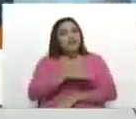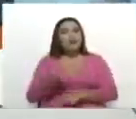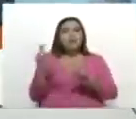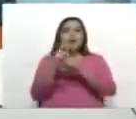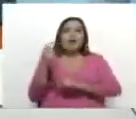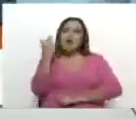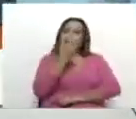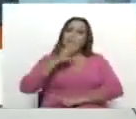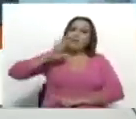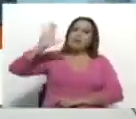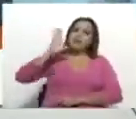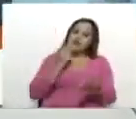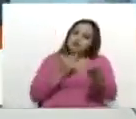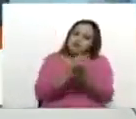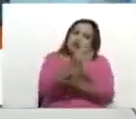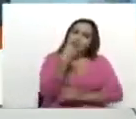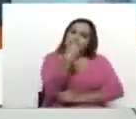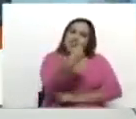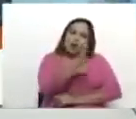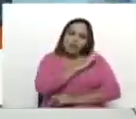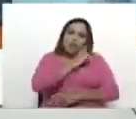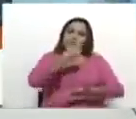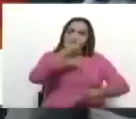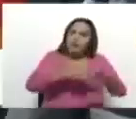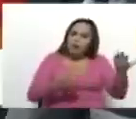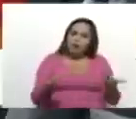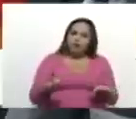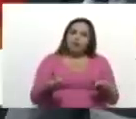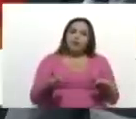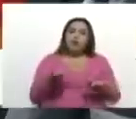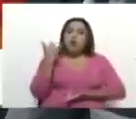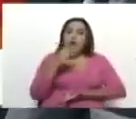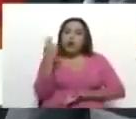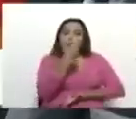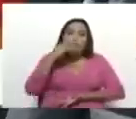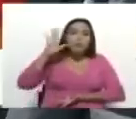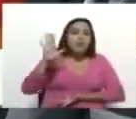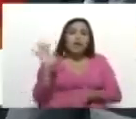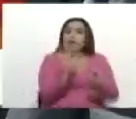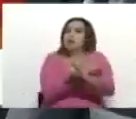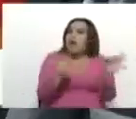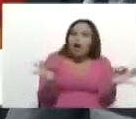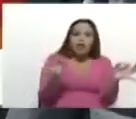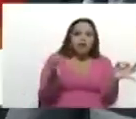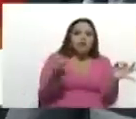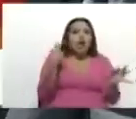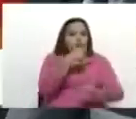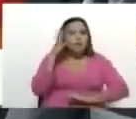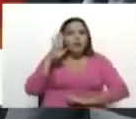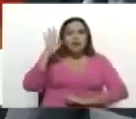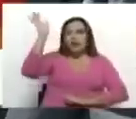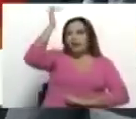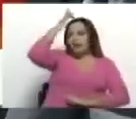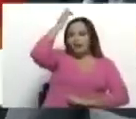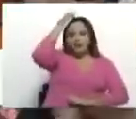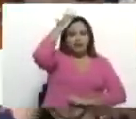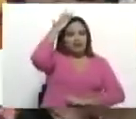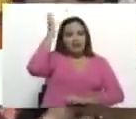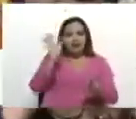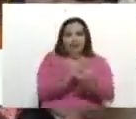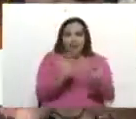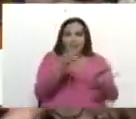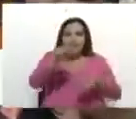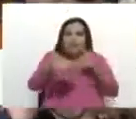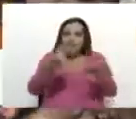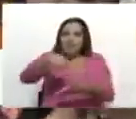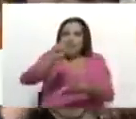es la lealtad lo que dijo Es la lealtad lo que firmó es lealtad lo que se comprometió y ni a eso se han atrevido a ser leales a un acuerdo que